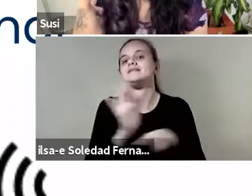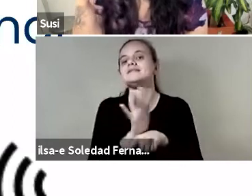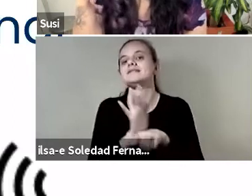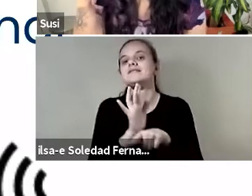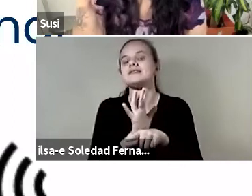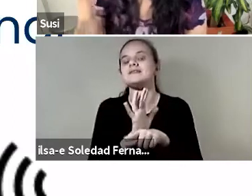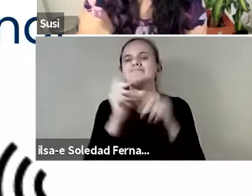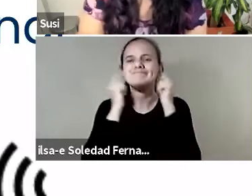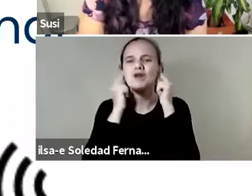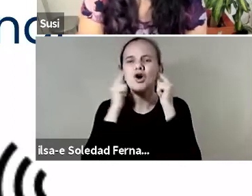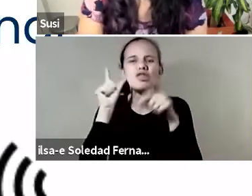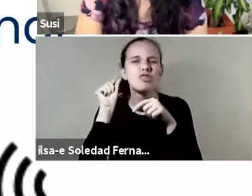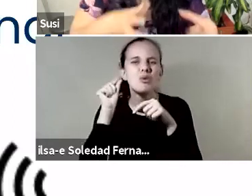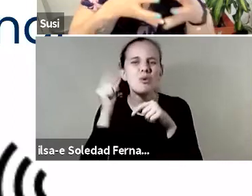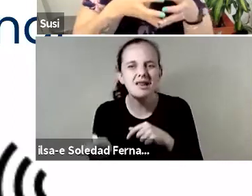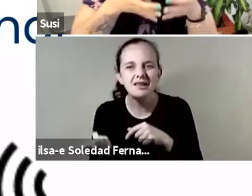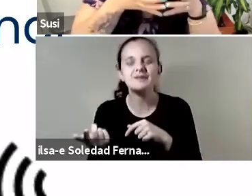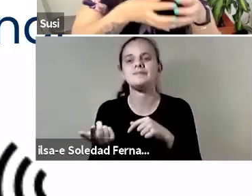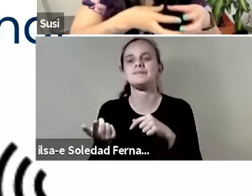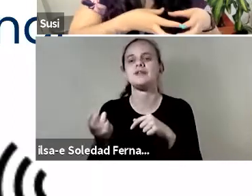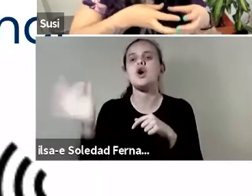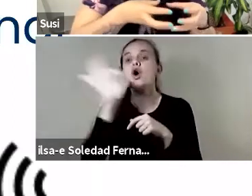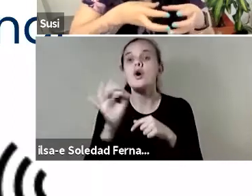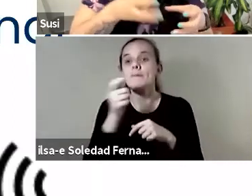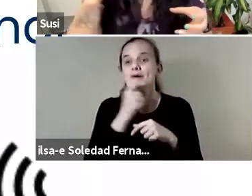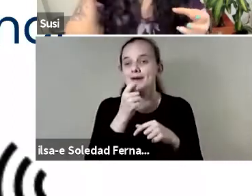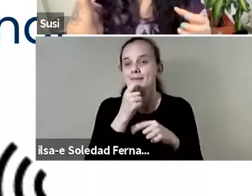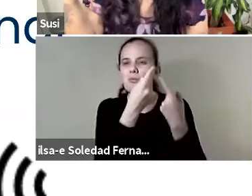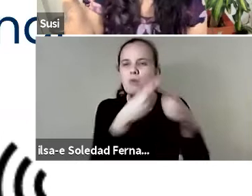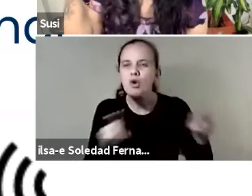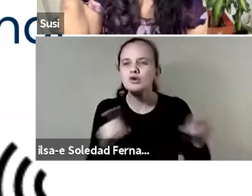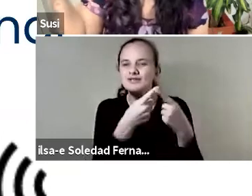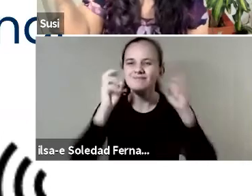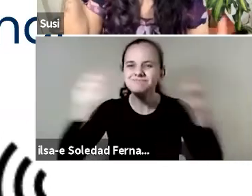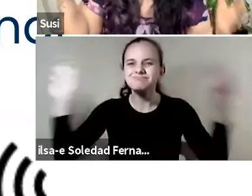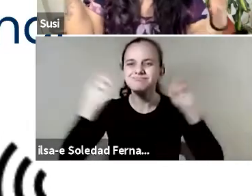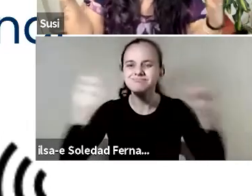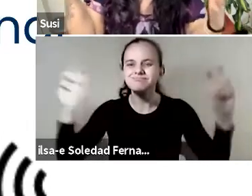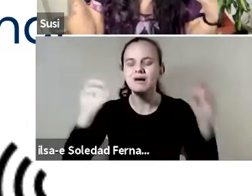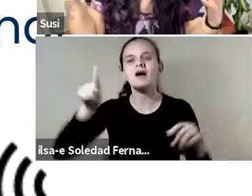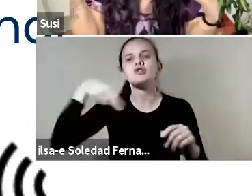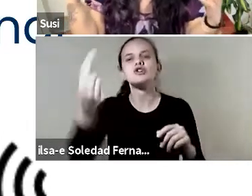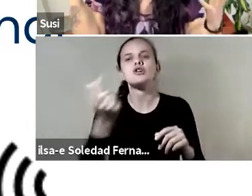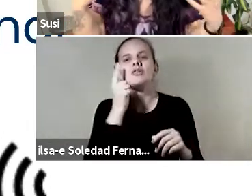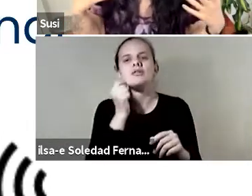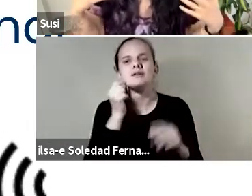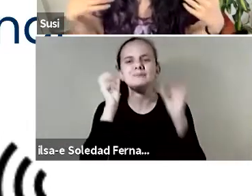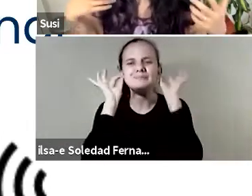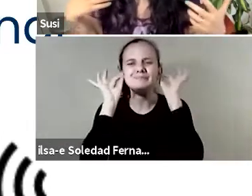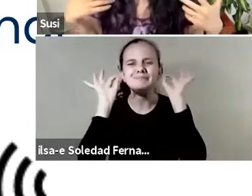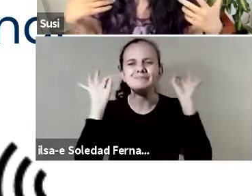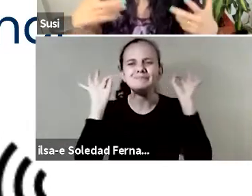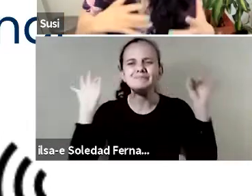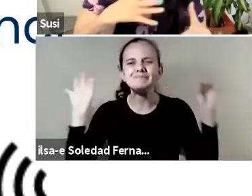en un oído, por ejemplo, o cuando vas a un recital, por ejemplo, y estuviste expuesto a ruido muy fuerte